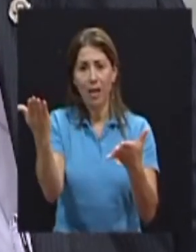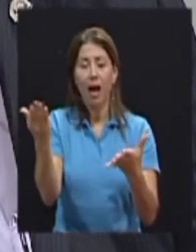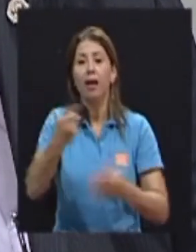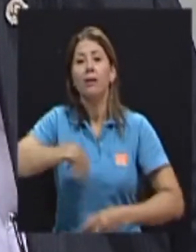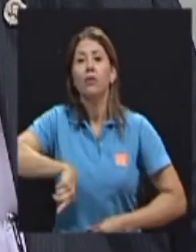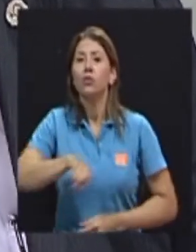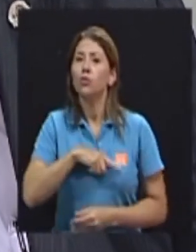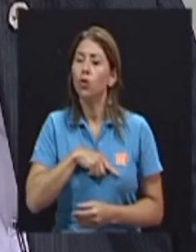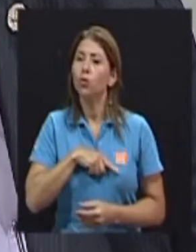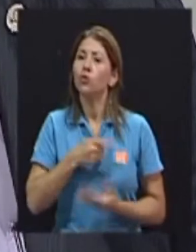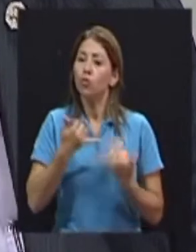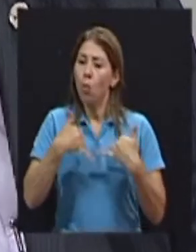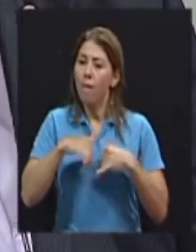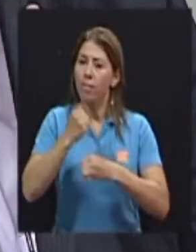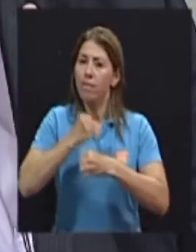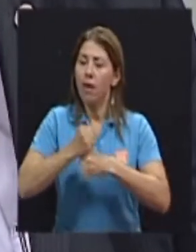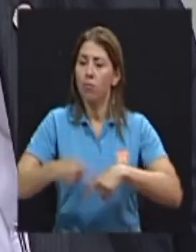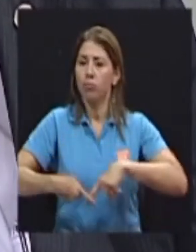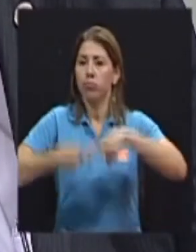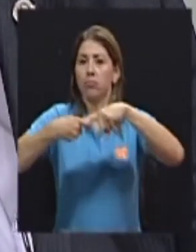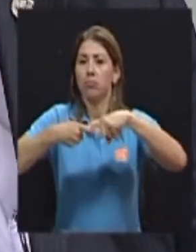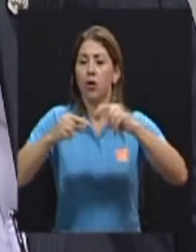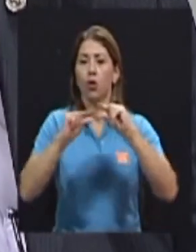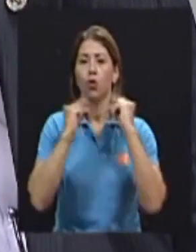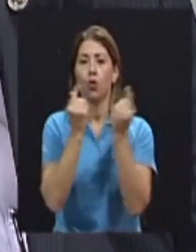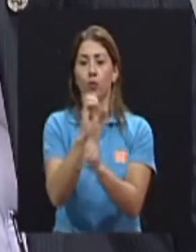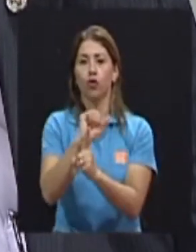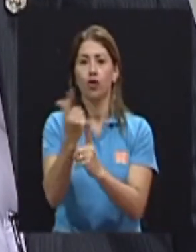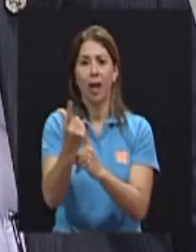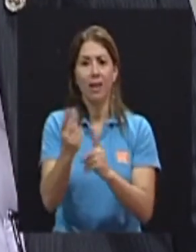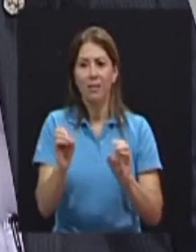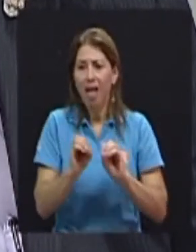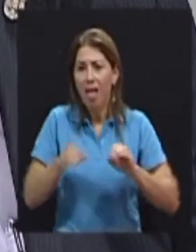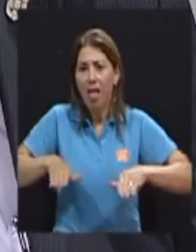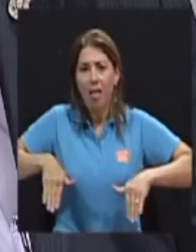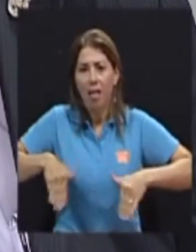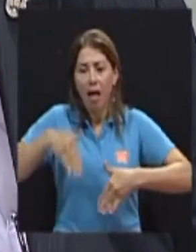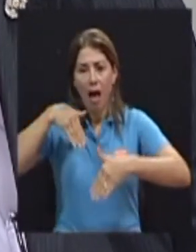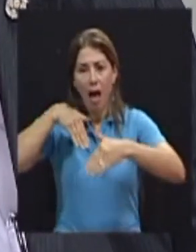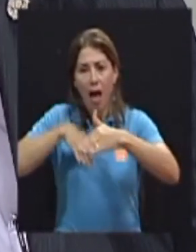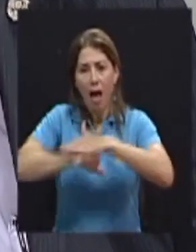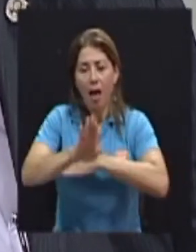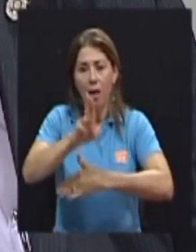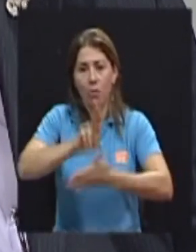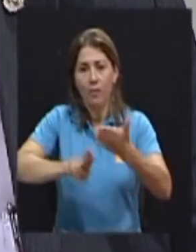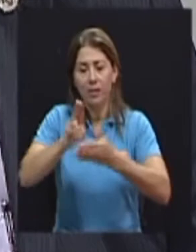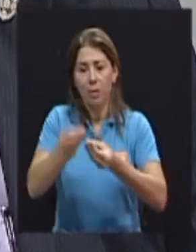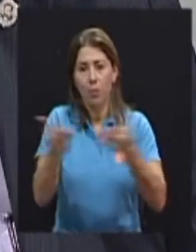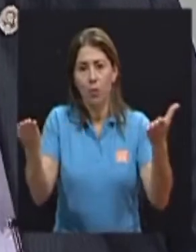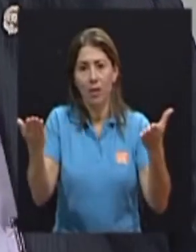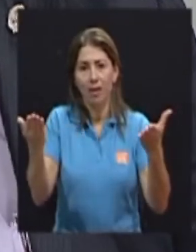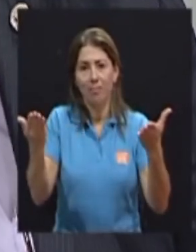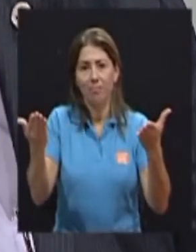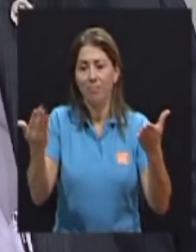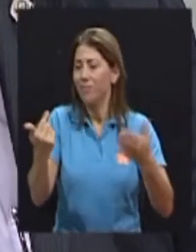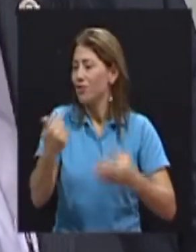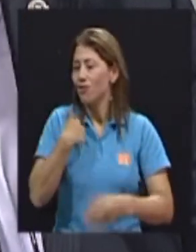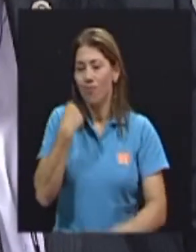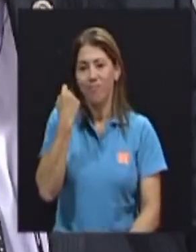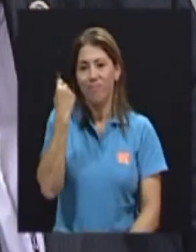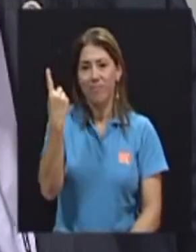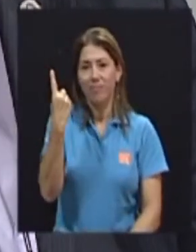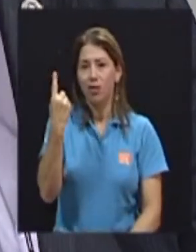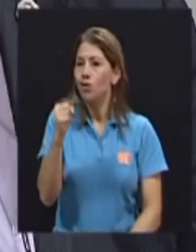grupos sociales que no tienen acceso a la educación pública. En ese sentido yo no puedo entender de ninguna manera, no acepto que entre